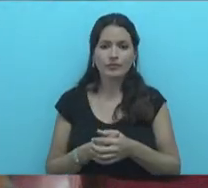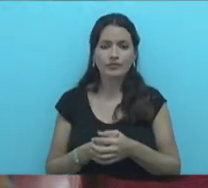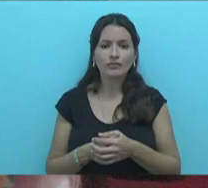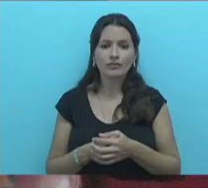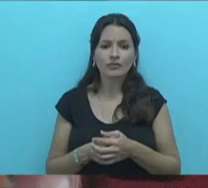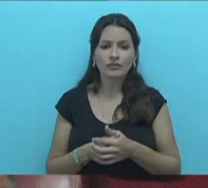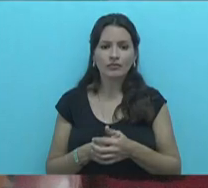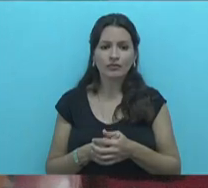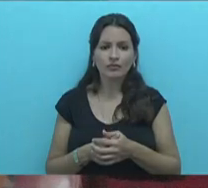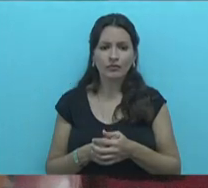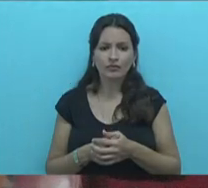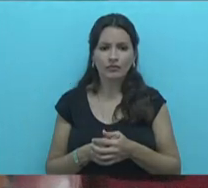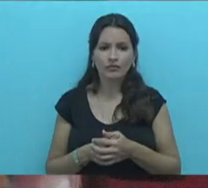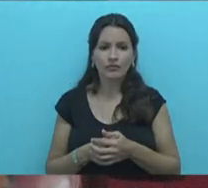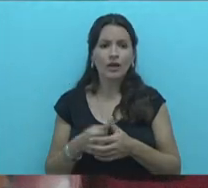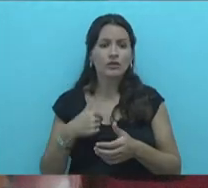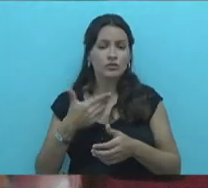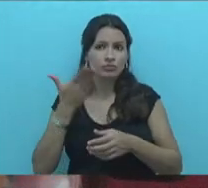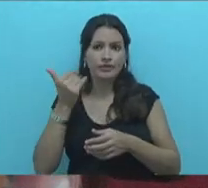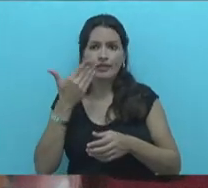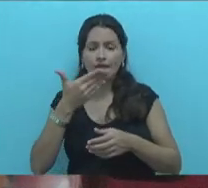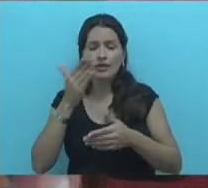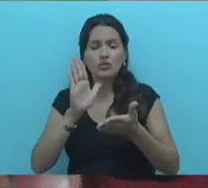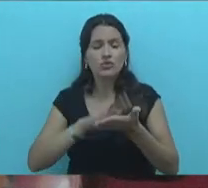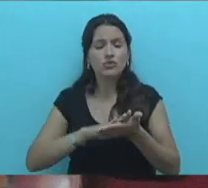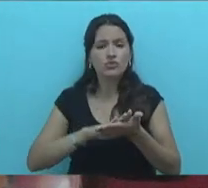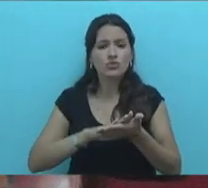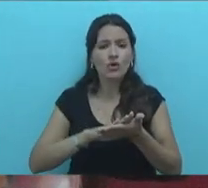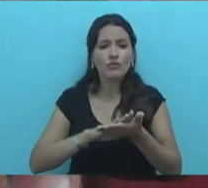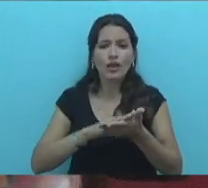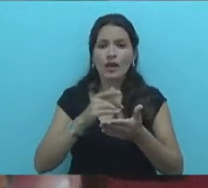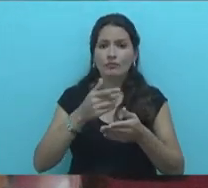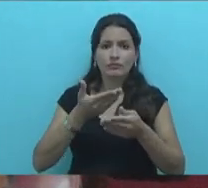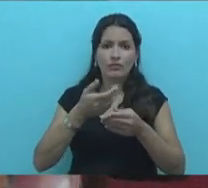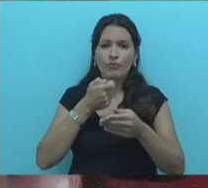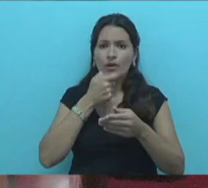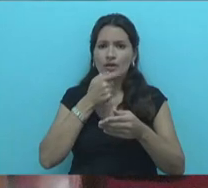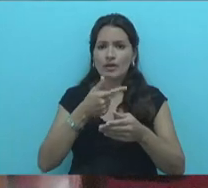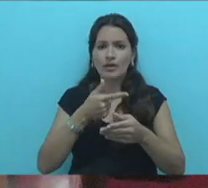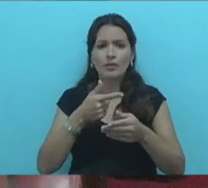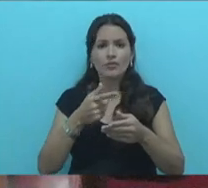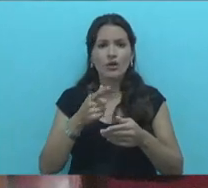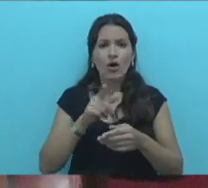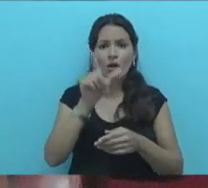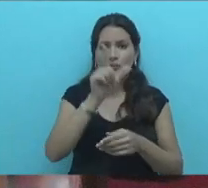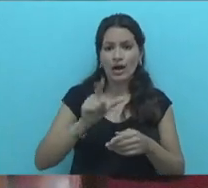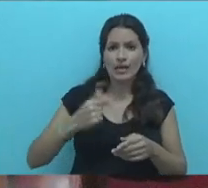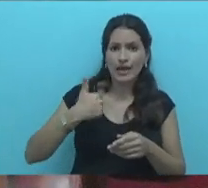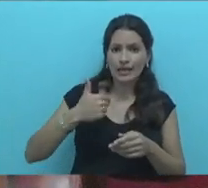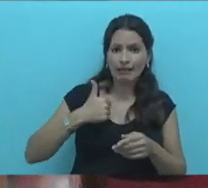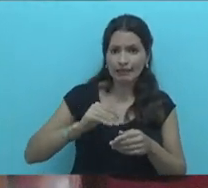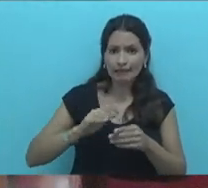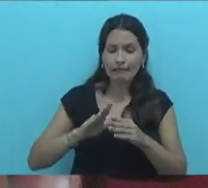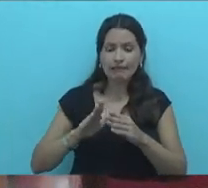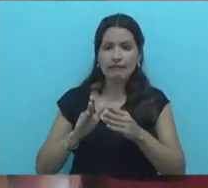la neutralidad de Argentina en la Primera Guerra Mundial y en la Segunda Guerra Mundial. Y creo que